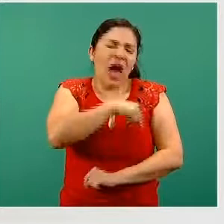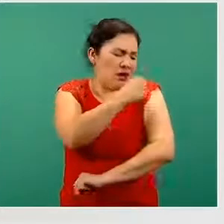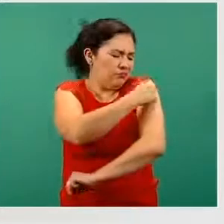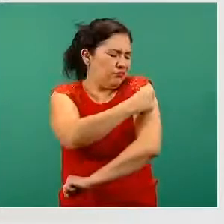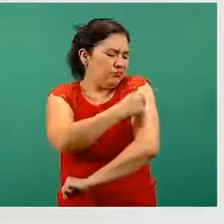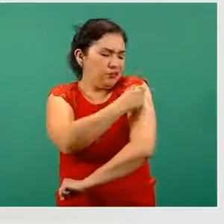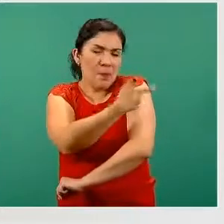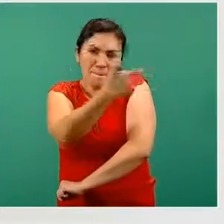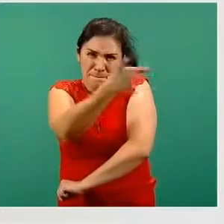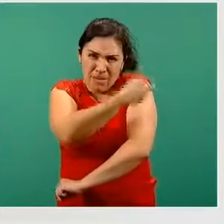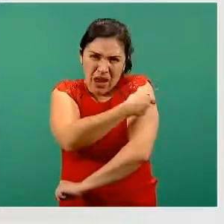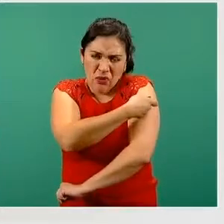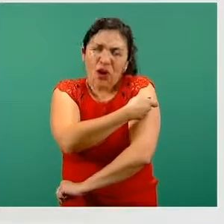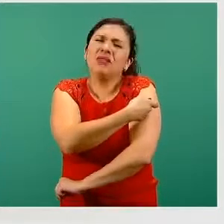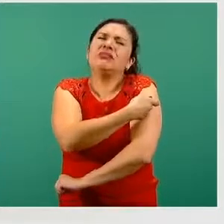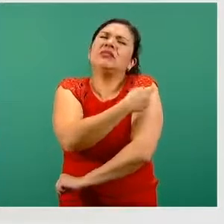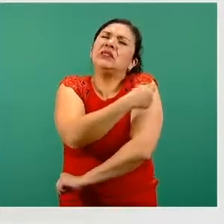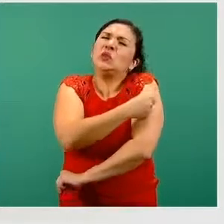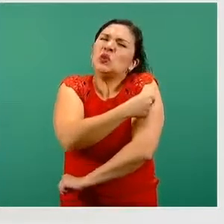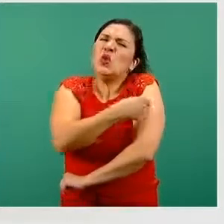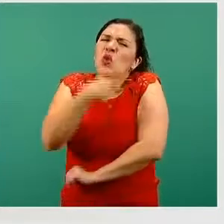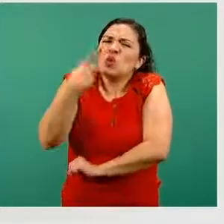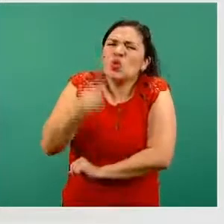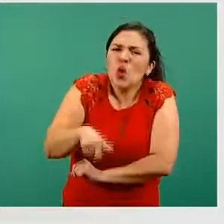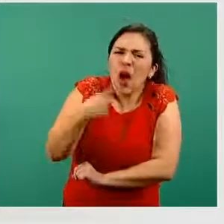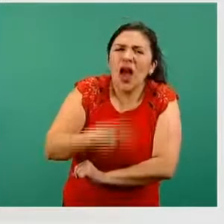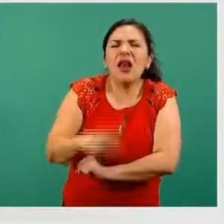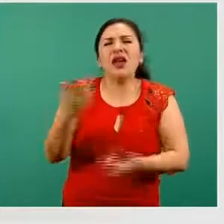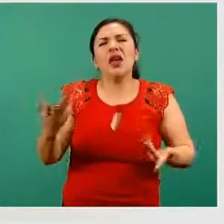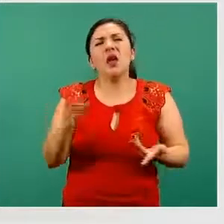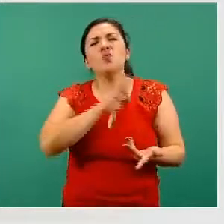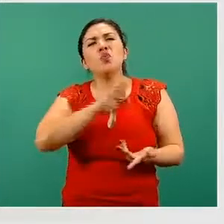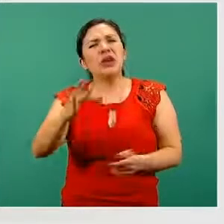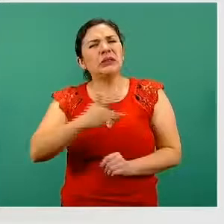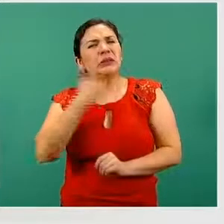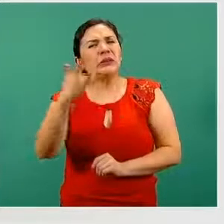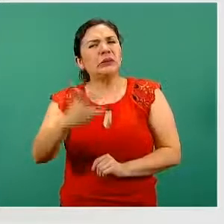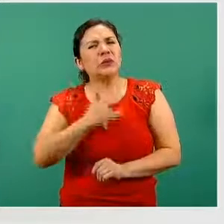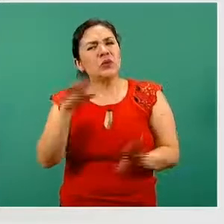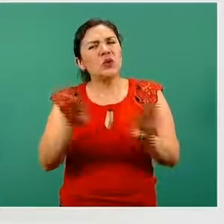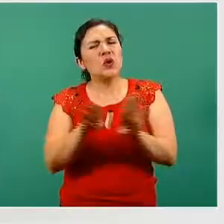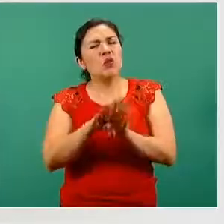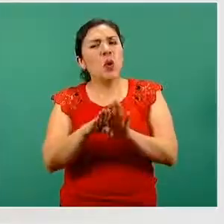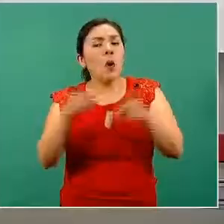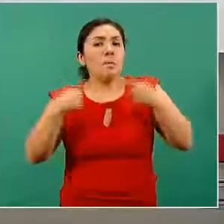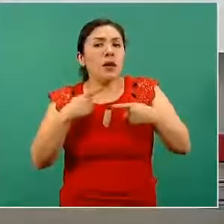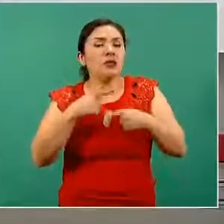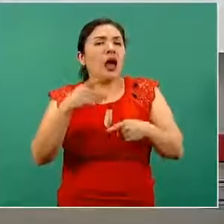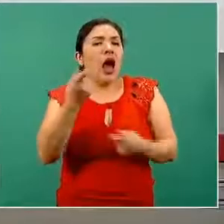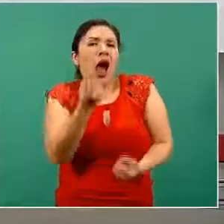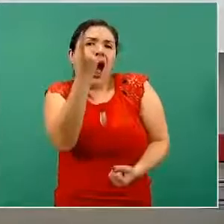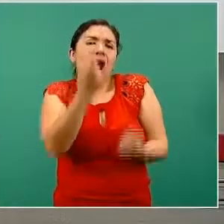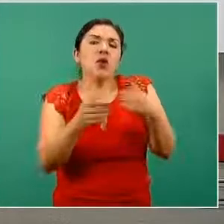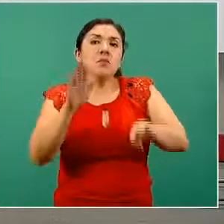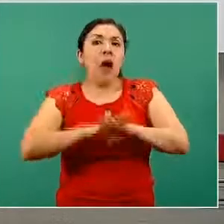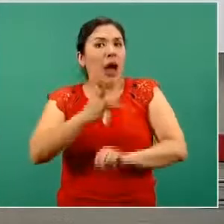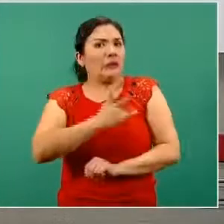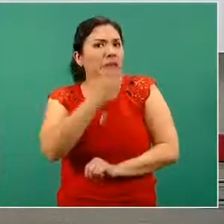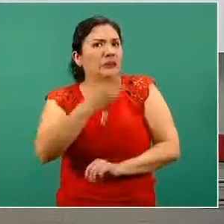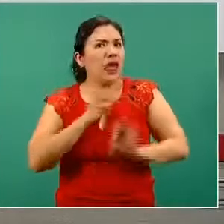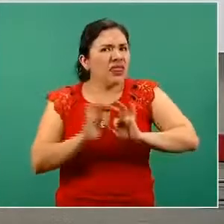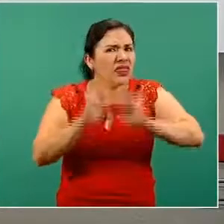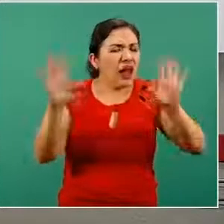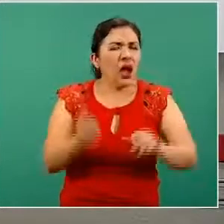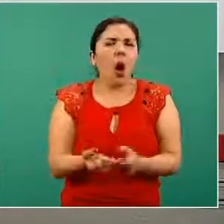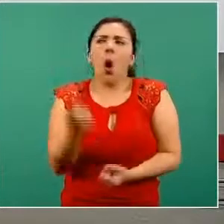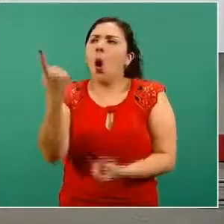la vacuna, como es el dolor que se puede sentir. Obviamente, personas son más sensibles, otras a lo mejor no, pero las